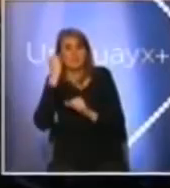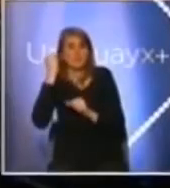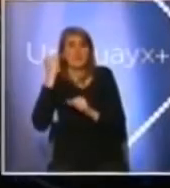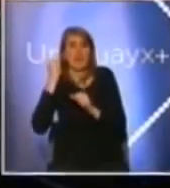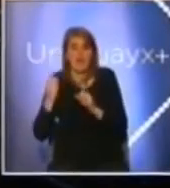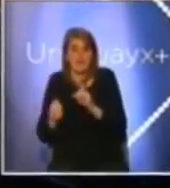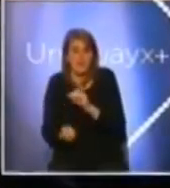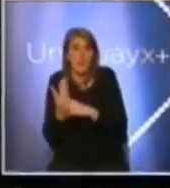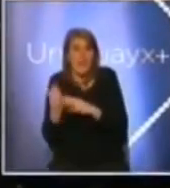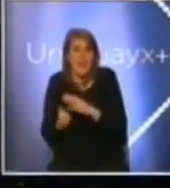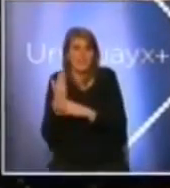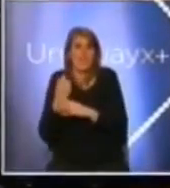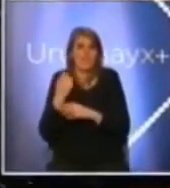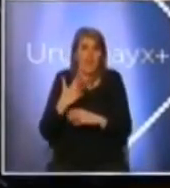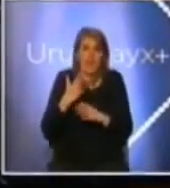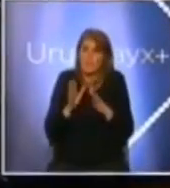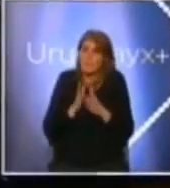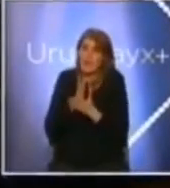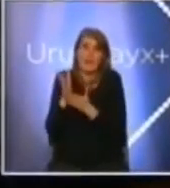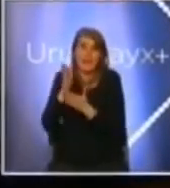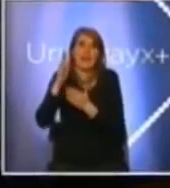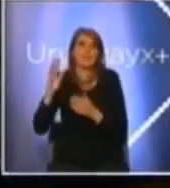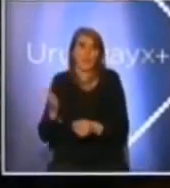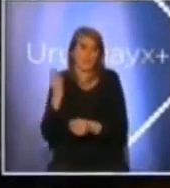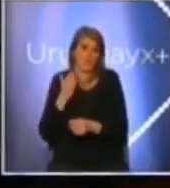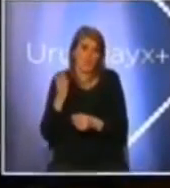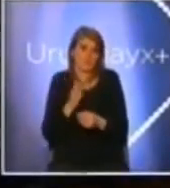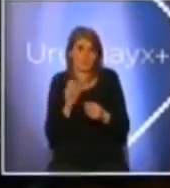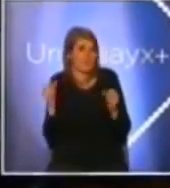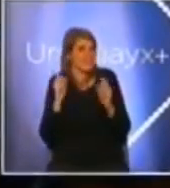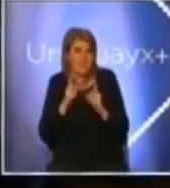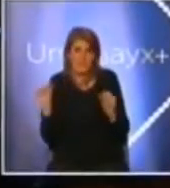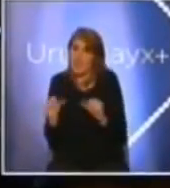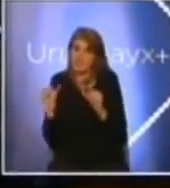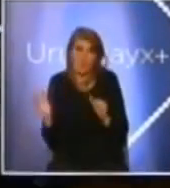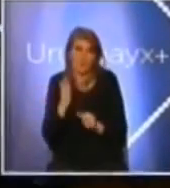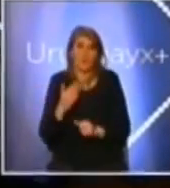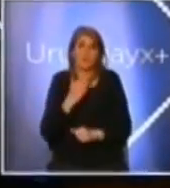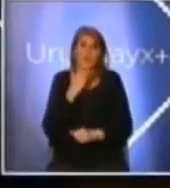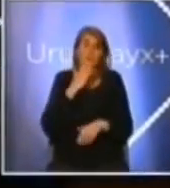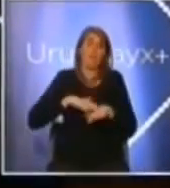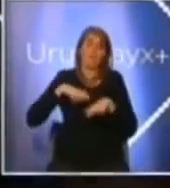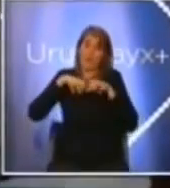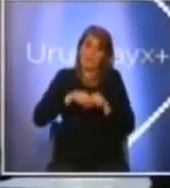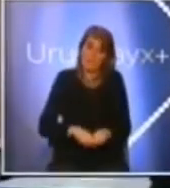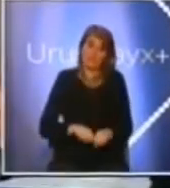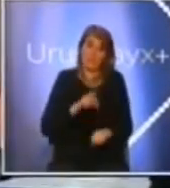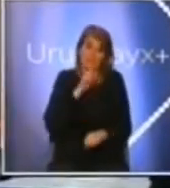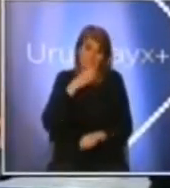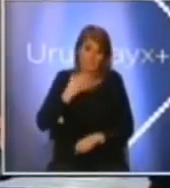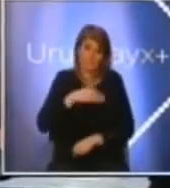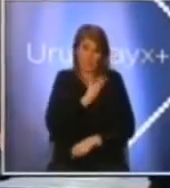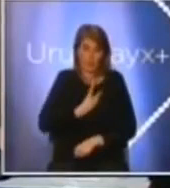distribuir valor a lo largo de las cadenas productivas. El compromiso del gobierno, de la academia y el